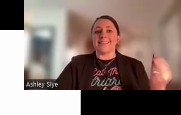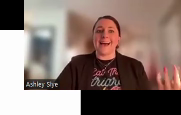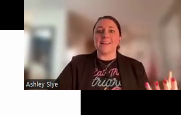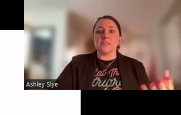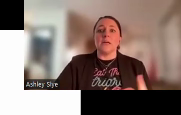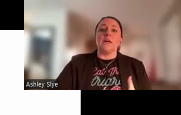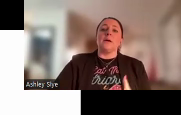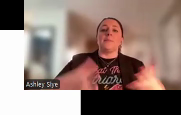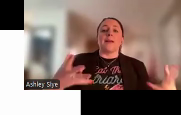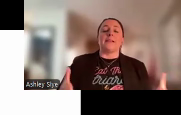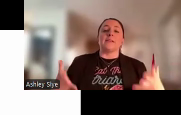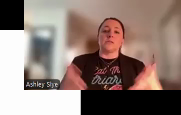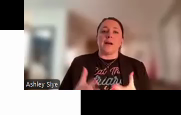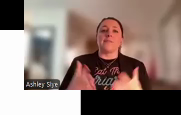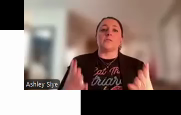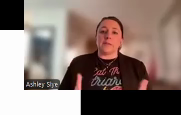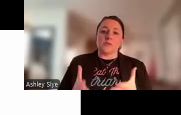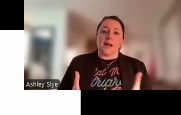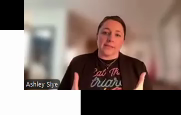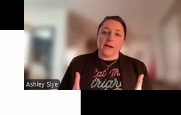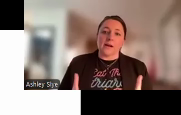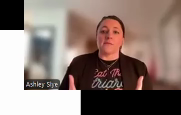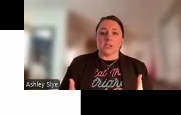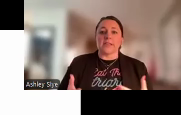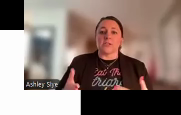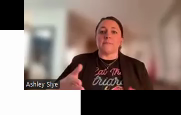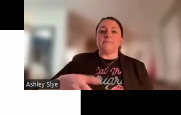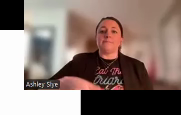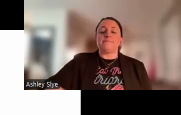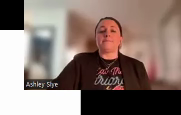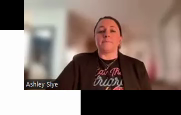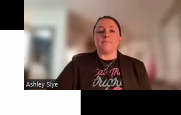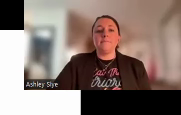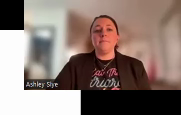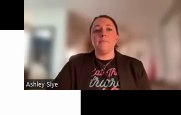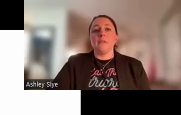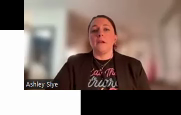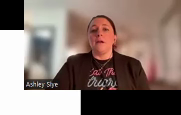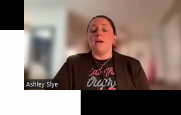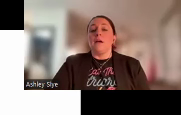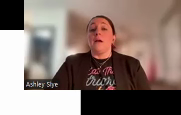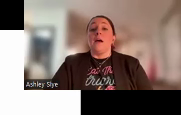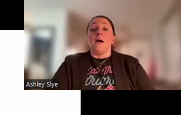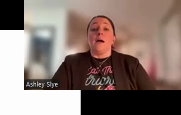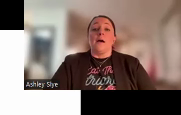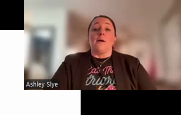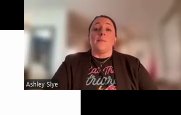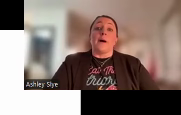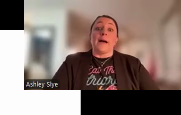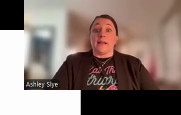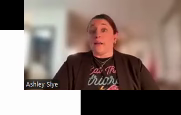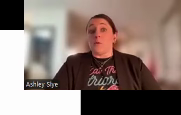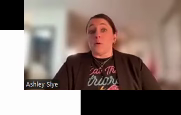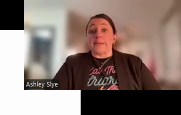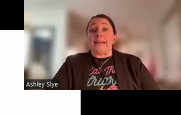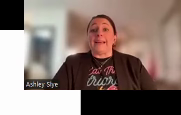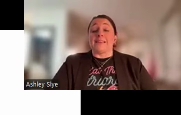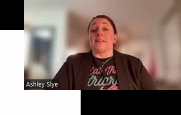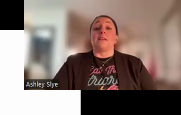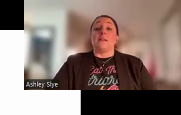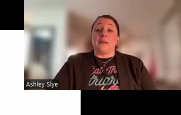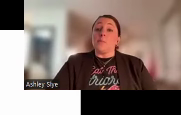sepan quién los va a poder recoger de la escuela. Este tipo de cosas son importantes y es muy